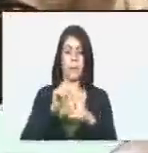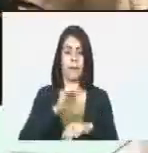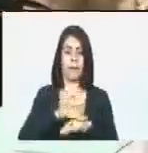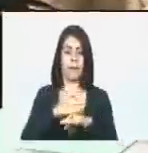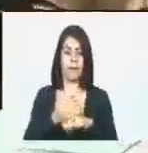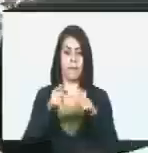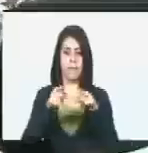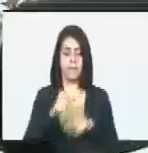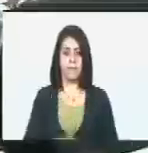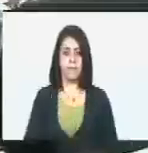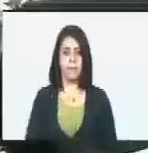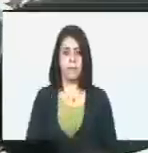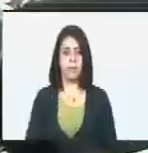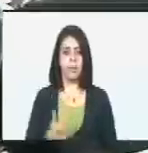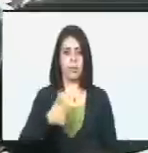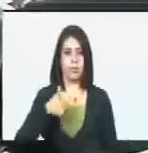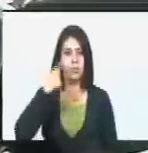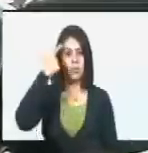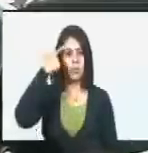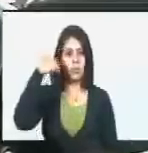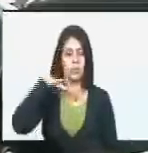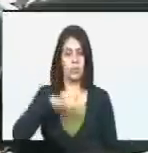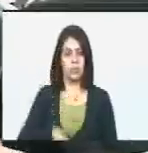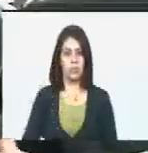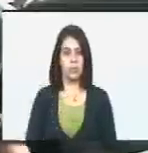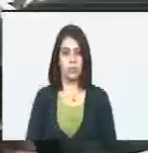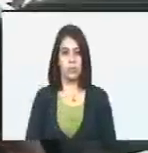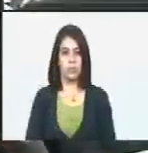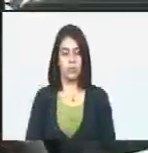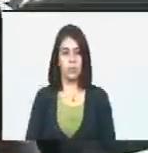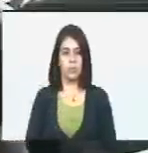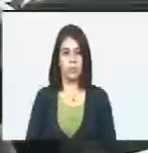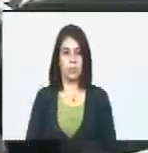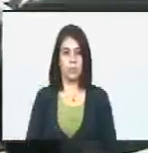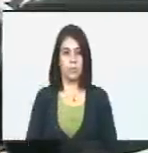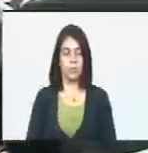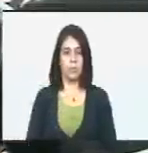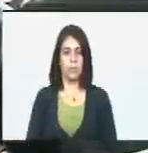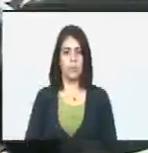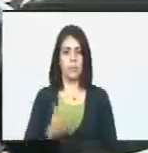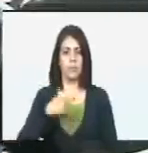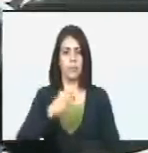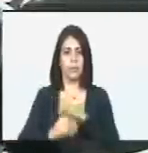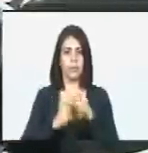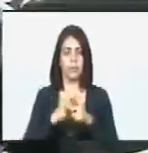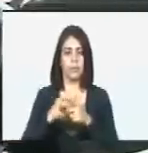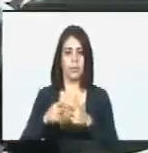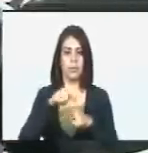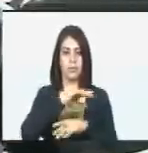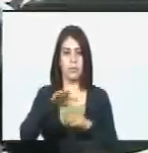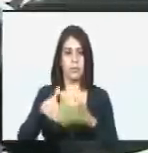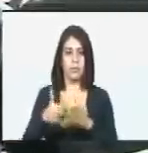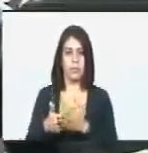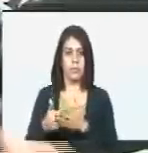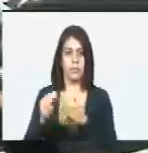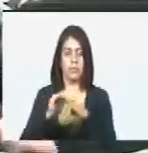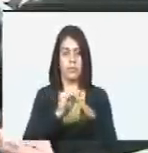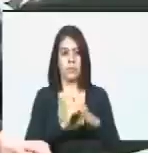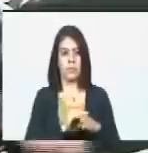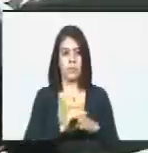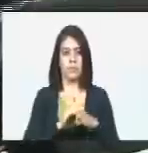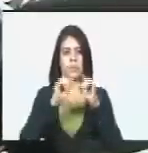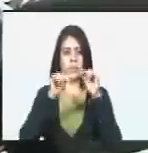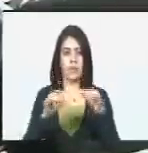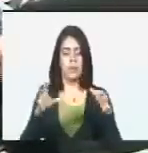Por eso yo creo que ella nos va a dar fuerza y nos convoca a la unidad, a esa